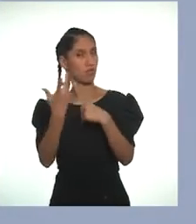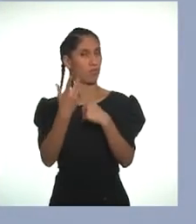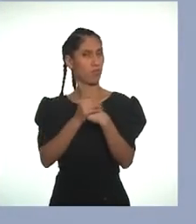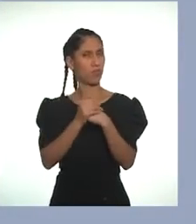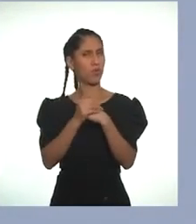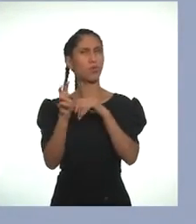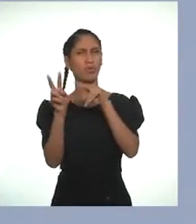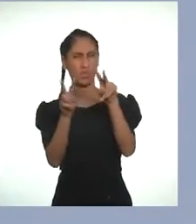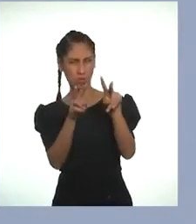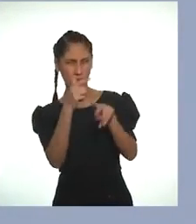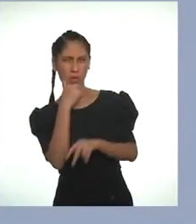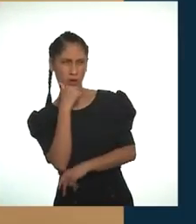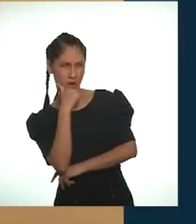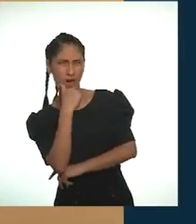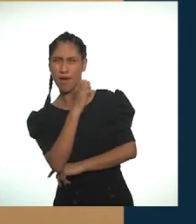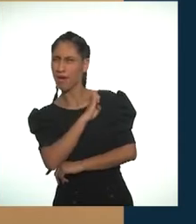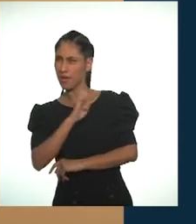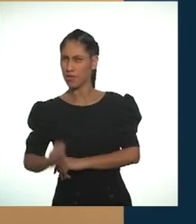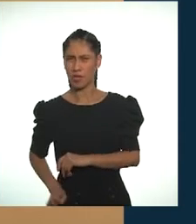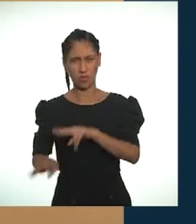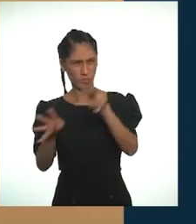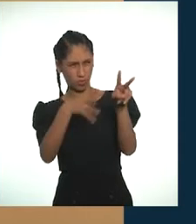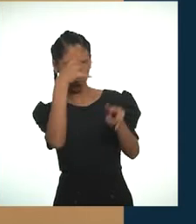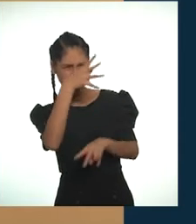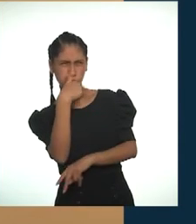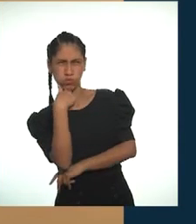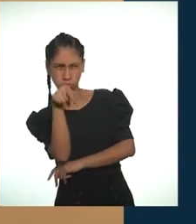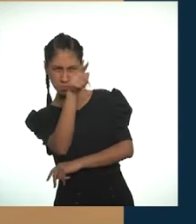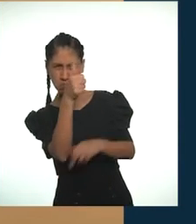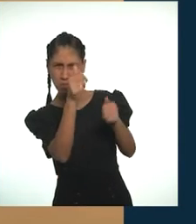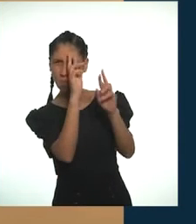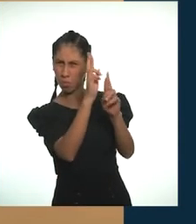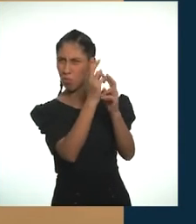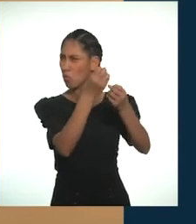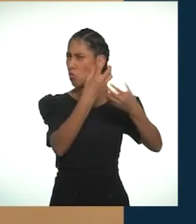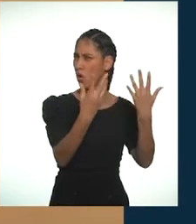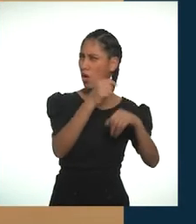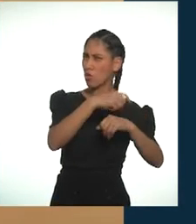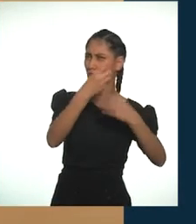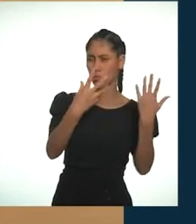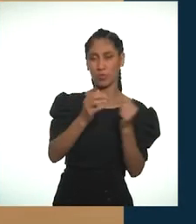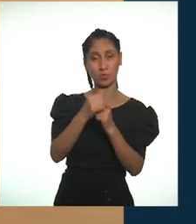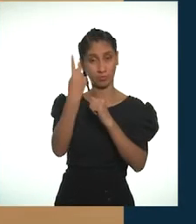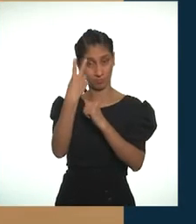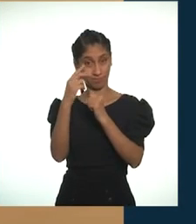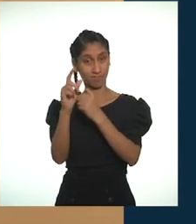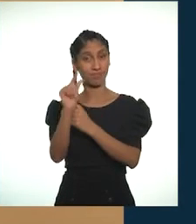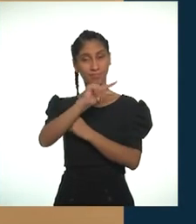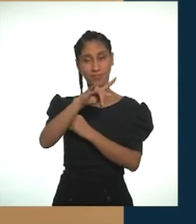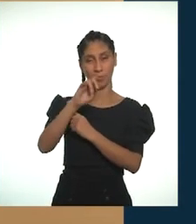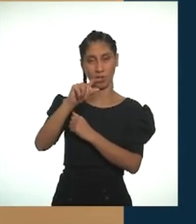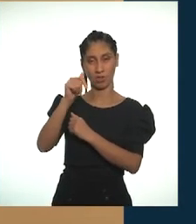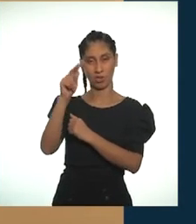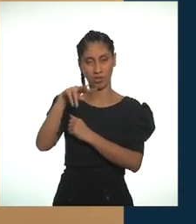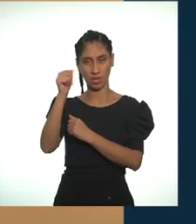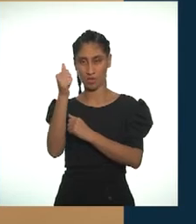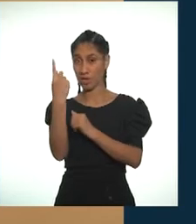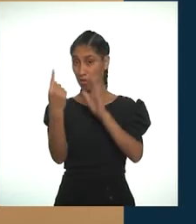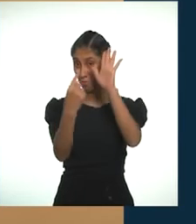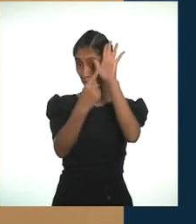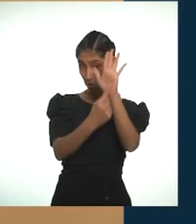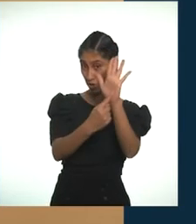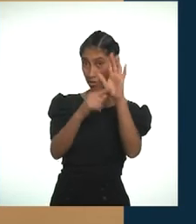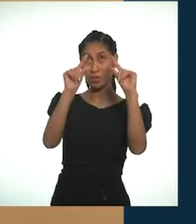en reconocerlos? Revisemos la historia. Googleana, muéstranos la línea de tiempo de